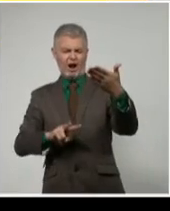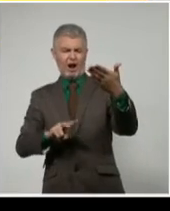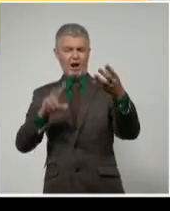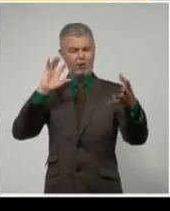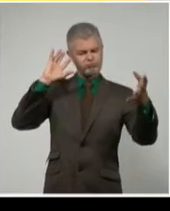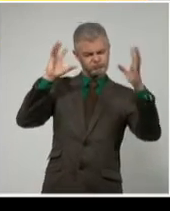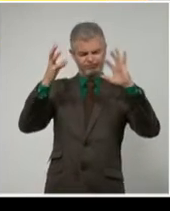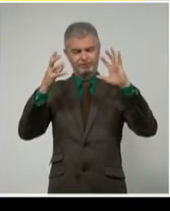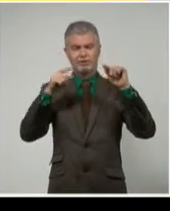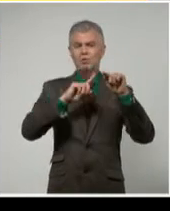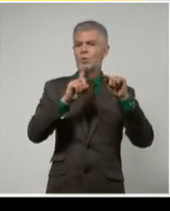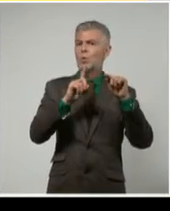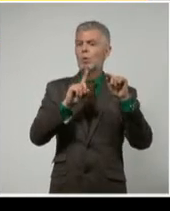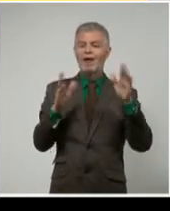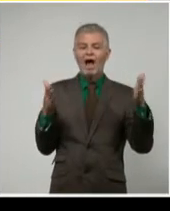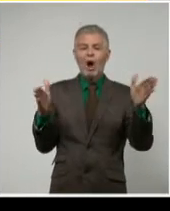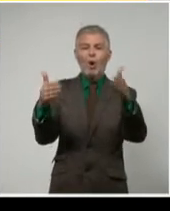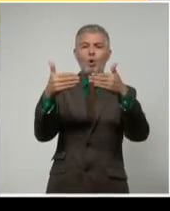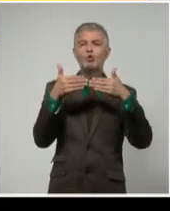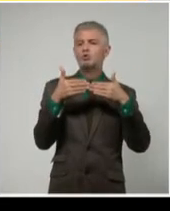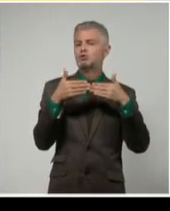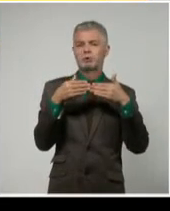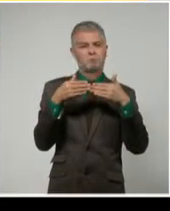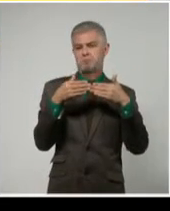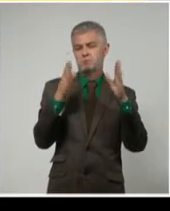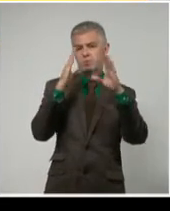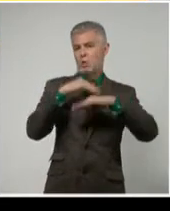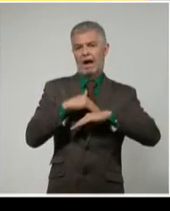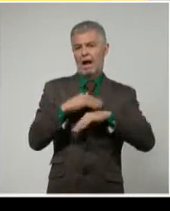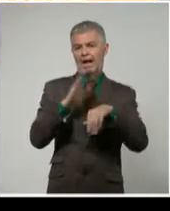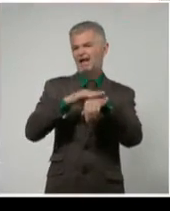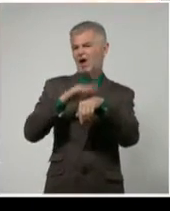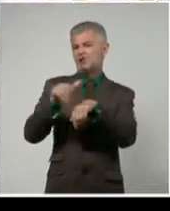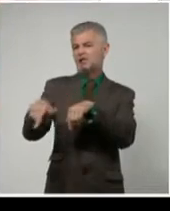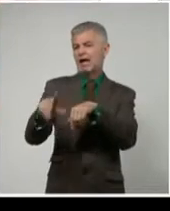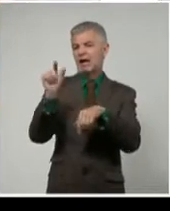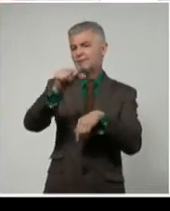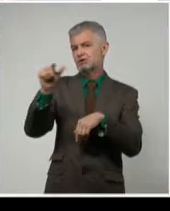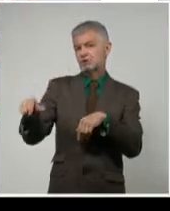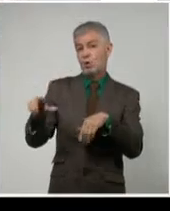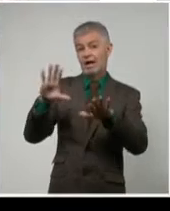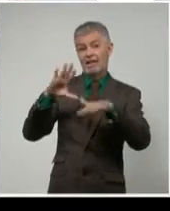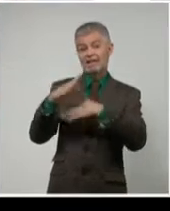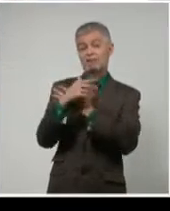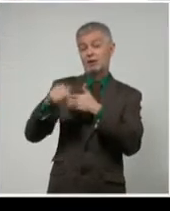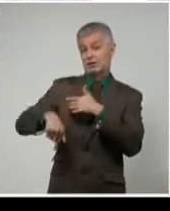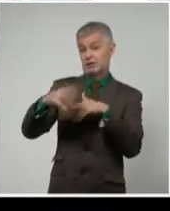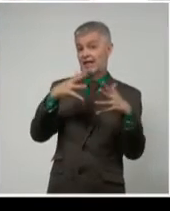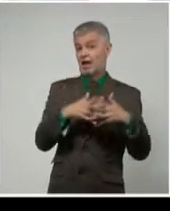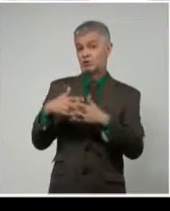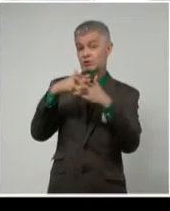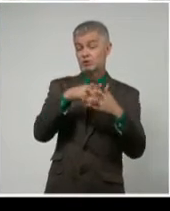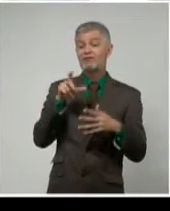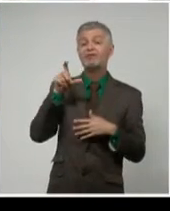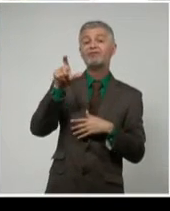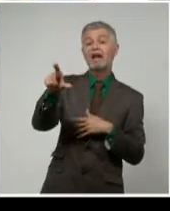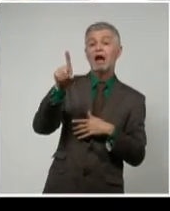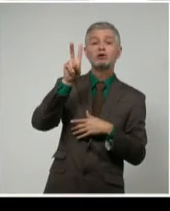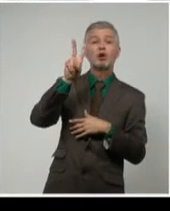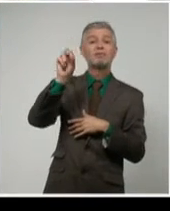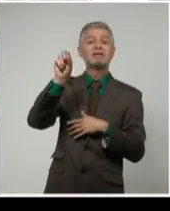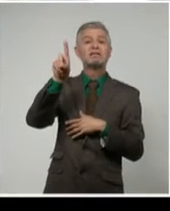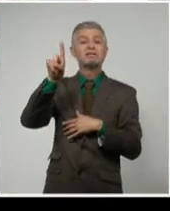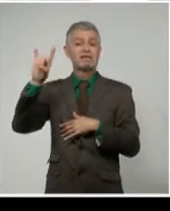conclusiones definitivas sobre las causas de los síntomas referidos por los diplomáticos estadounidenses entre finales de 2016 y mayo